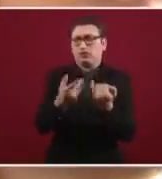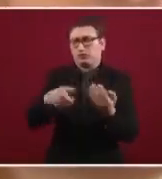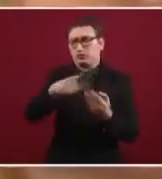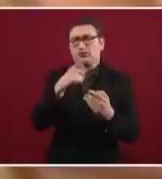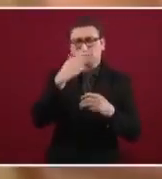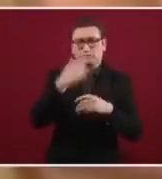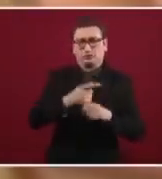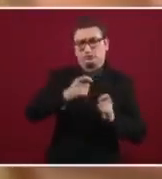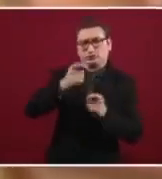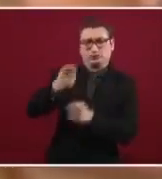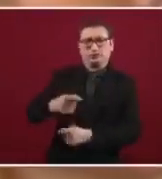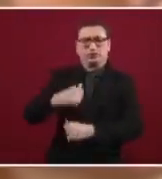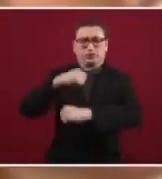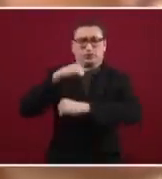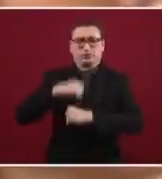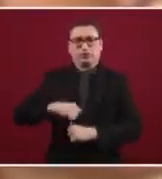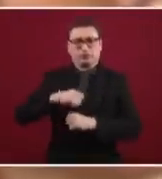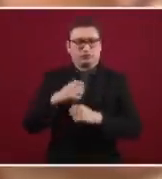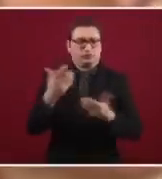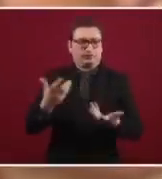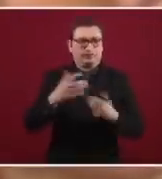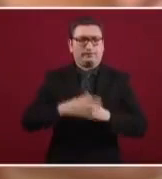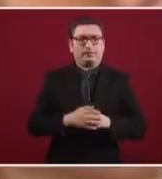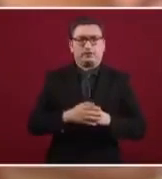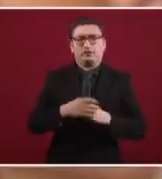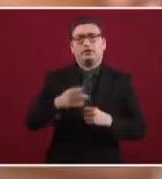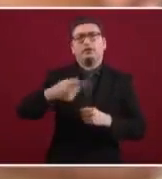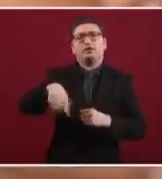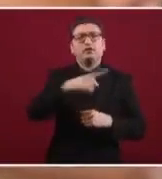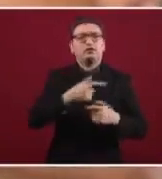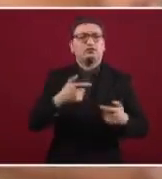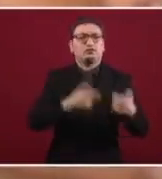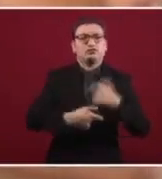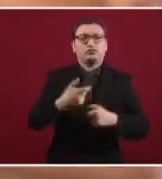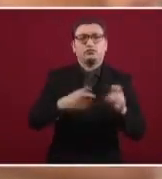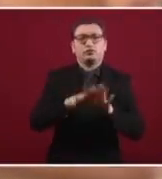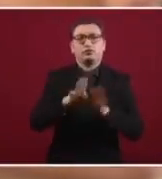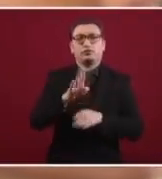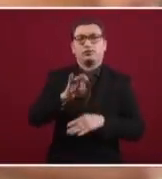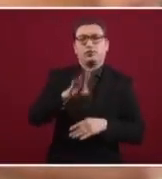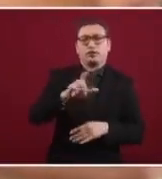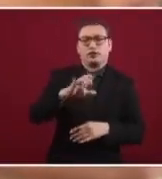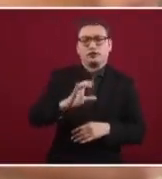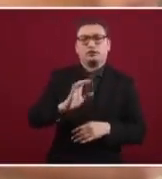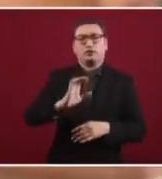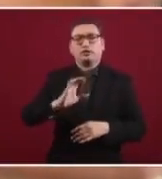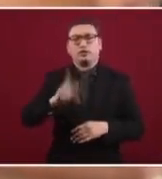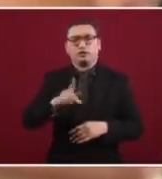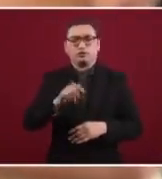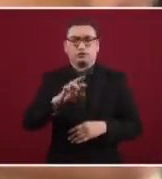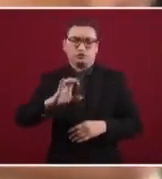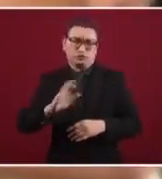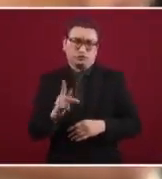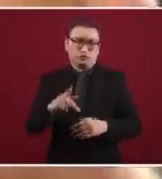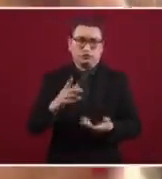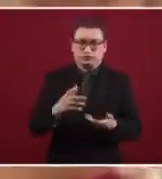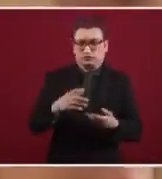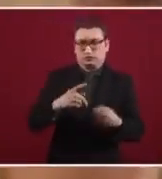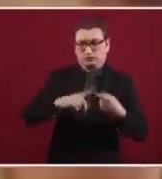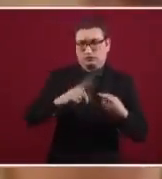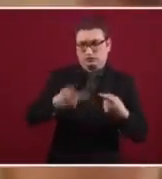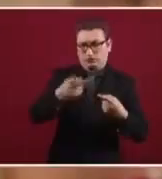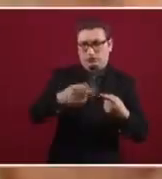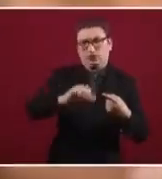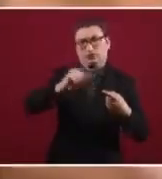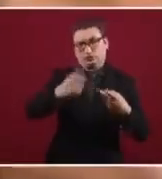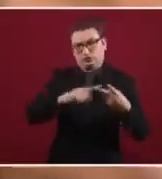están ocupando cargos en bolsas de inversiones como BlackRock. Y ahorita, si me permite, otras